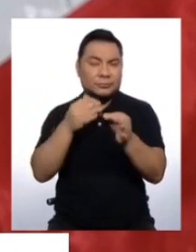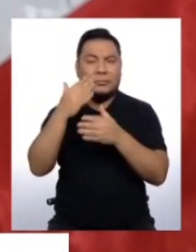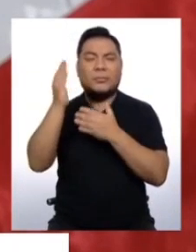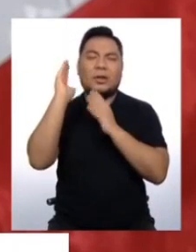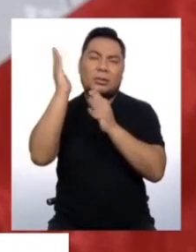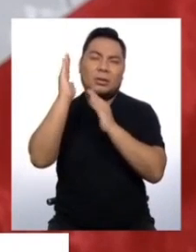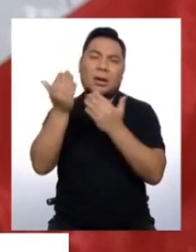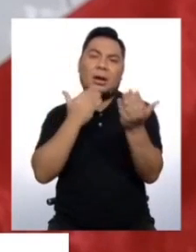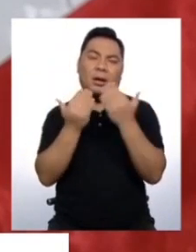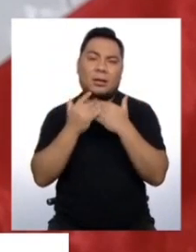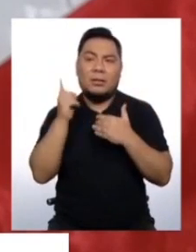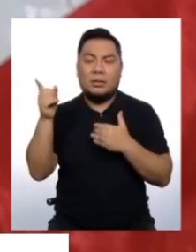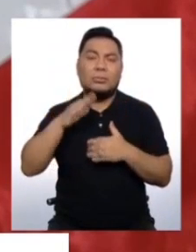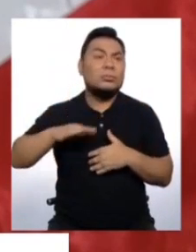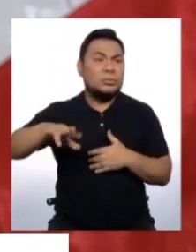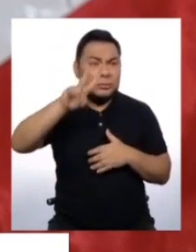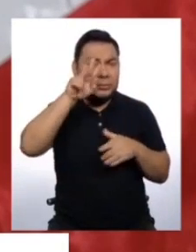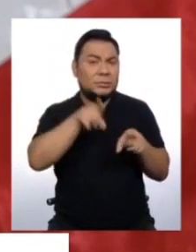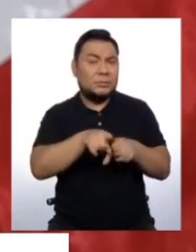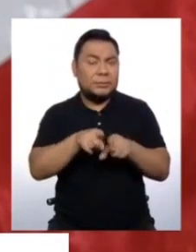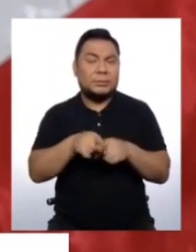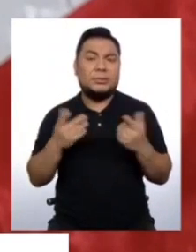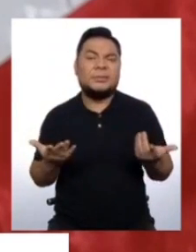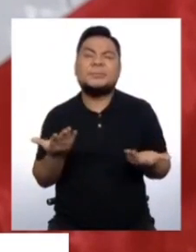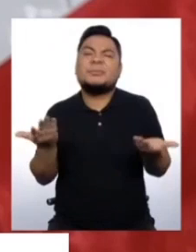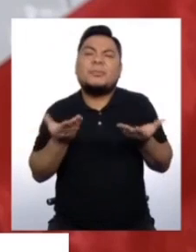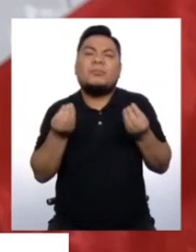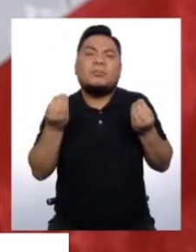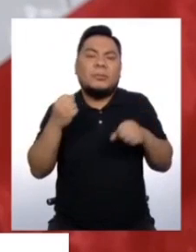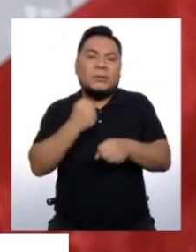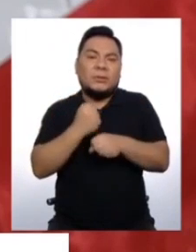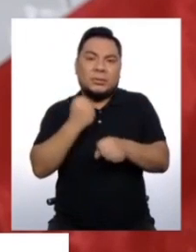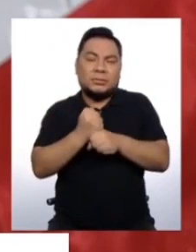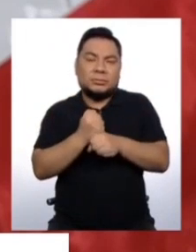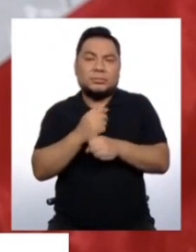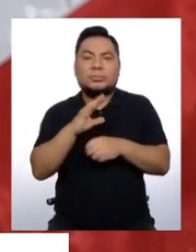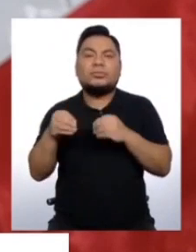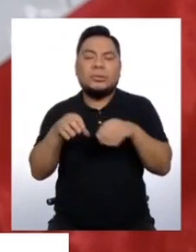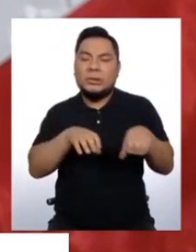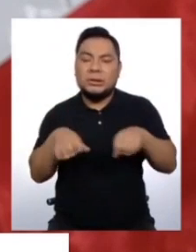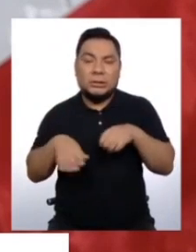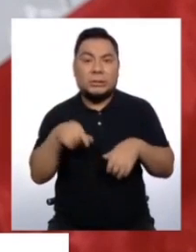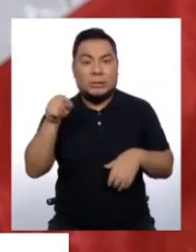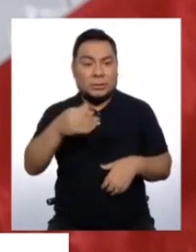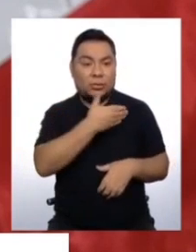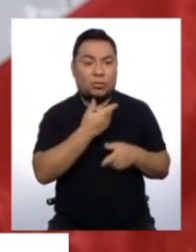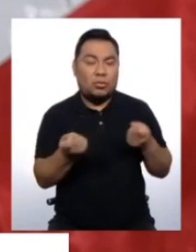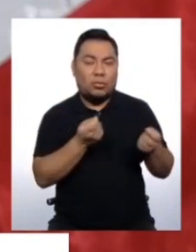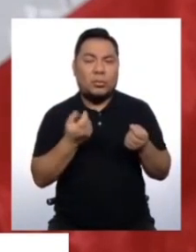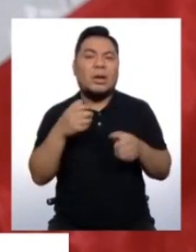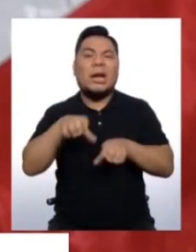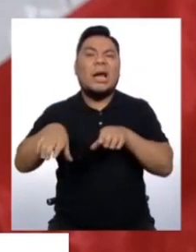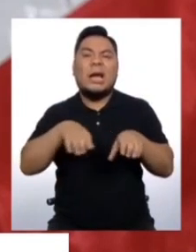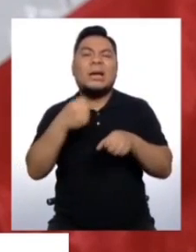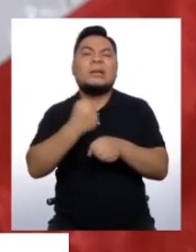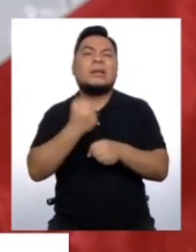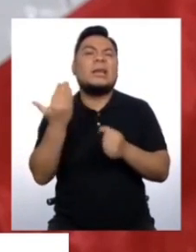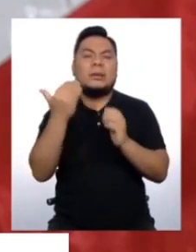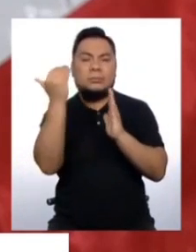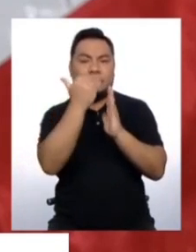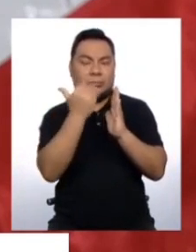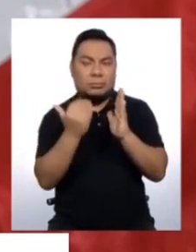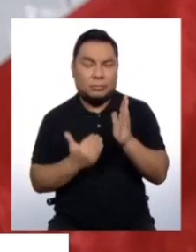Congreso con el país en general lo que se viene trabajando e impulsando desde el Gobierno y sobre todo en los